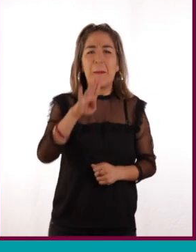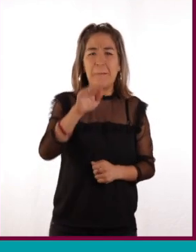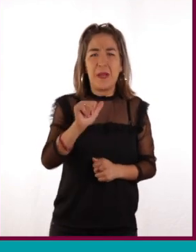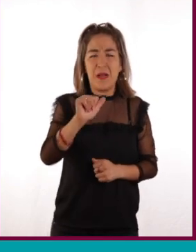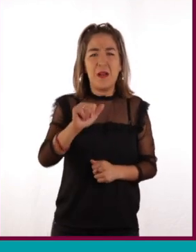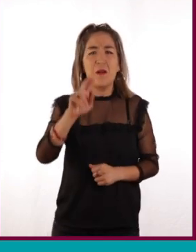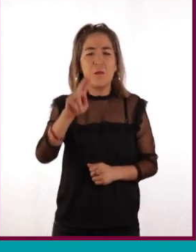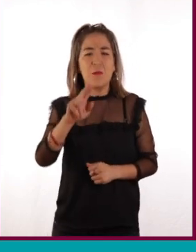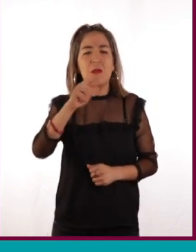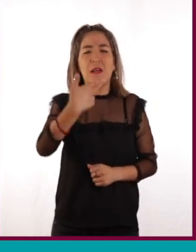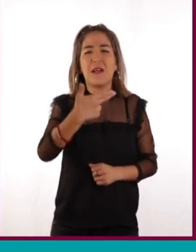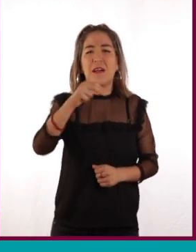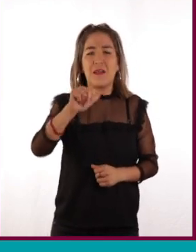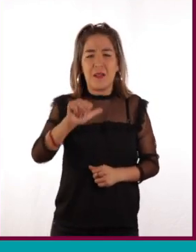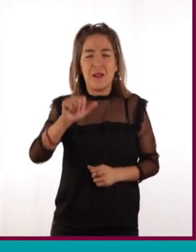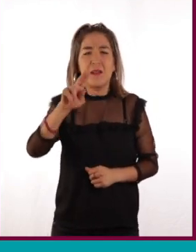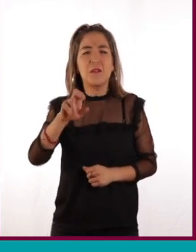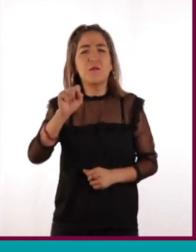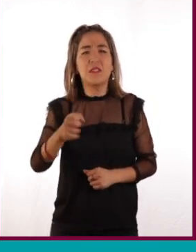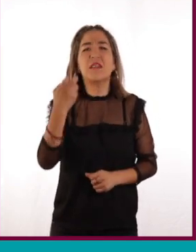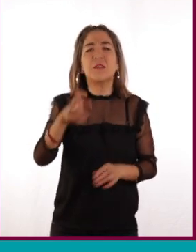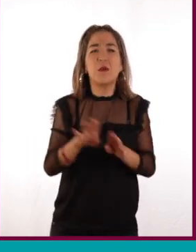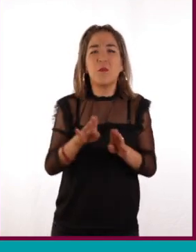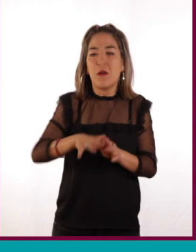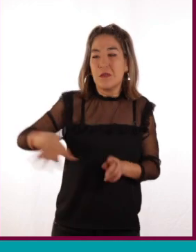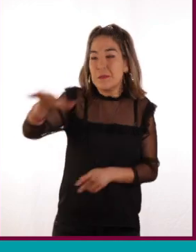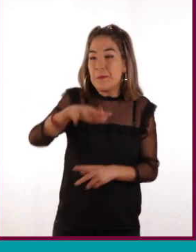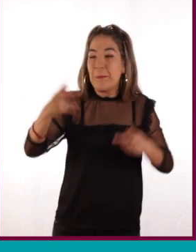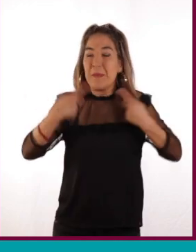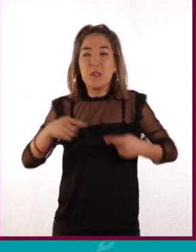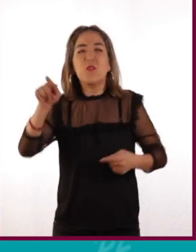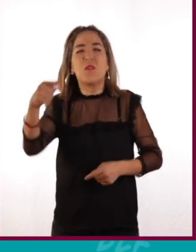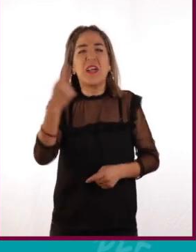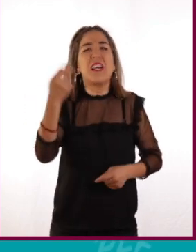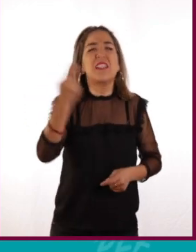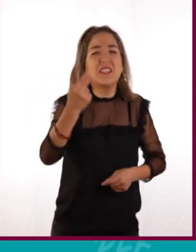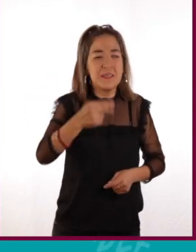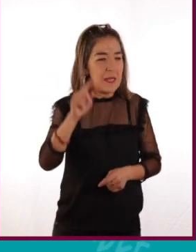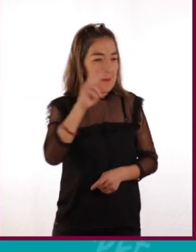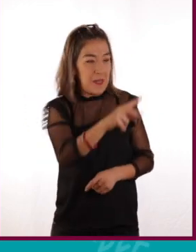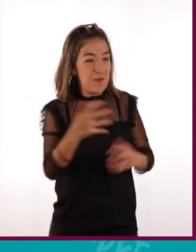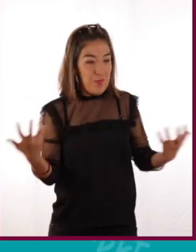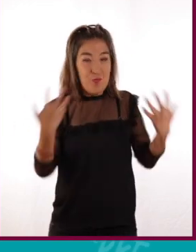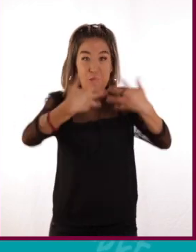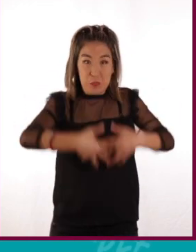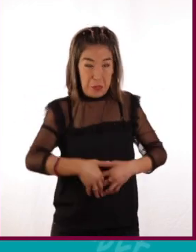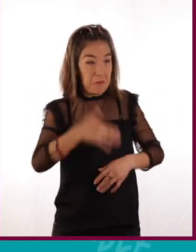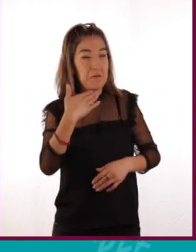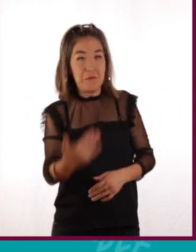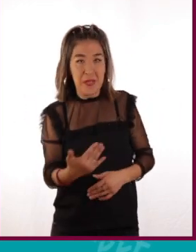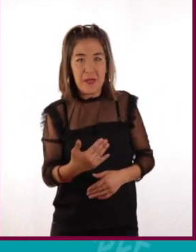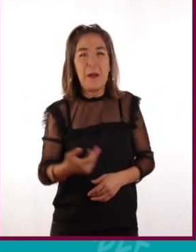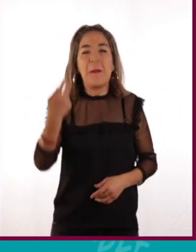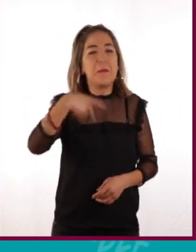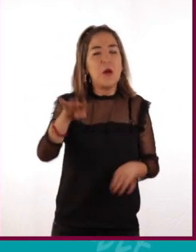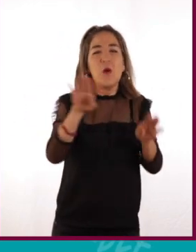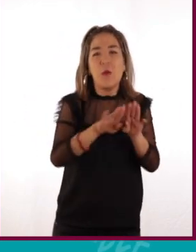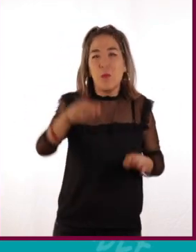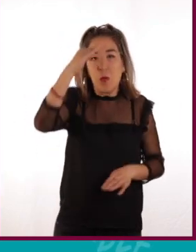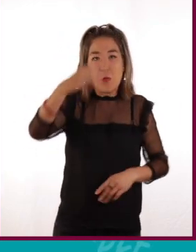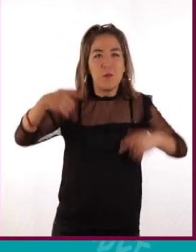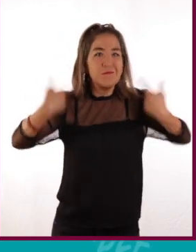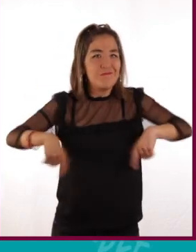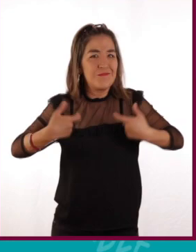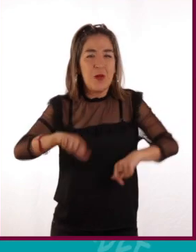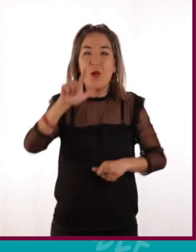La Bauhaus pone entonces primero la satisfacción de las necesidades humanas, el minimalismo y la funcionalidad, pero